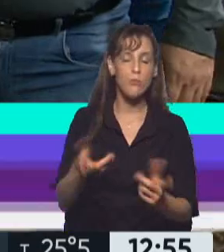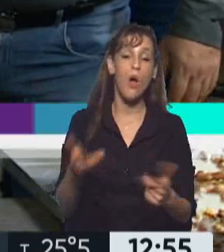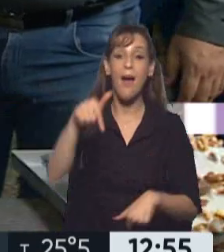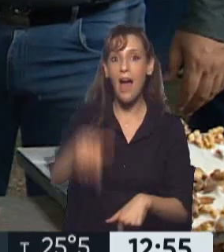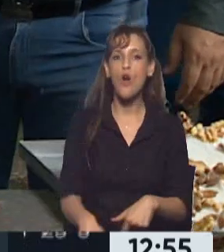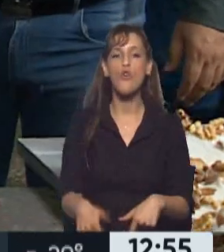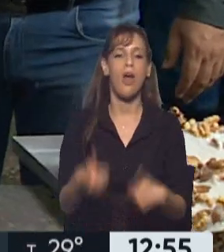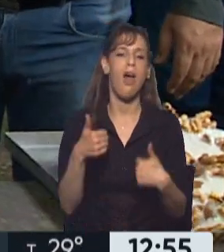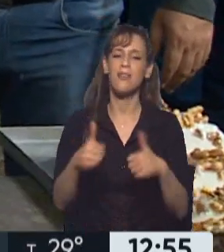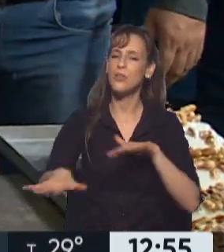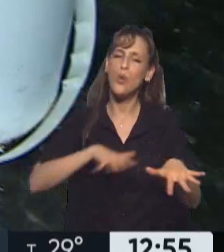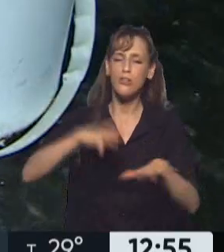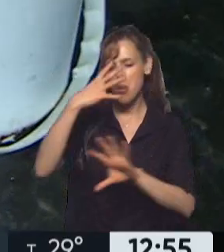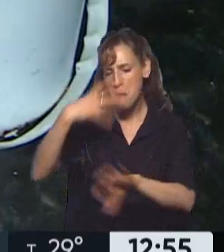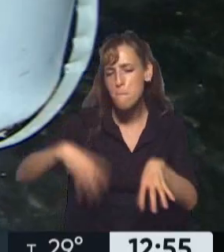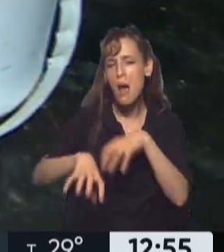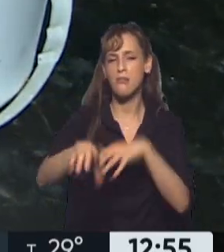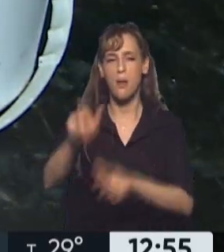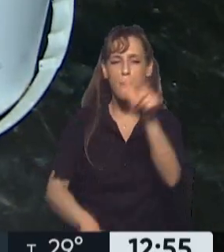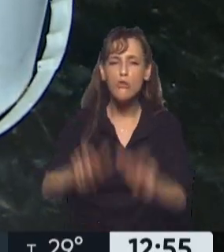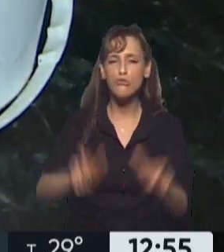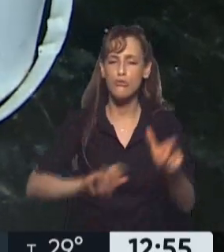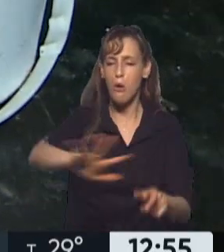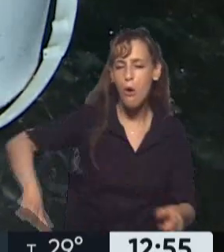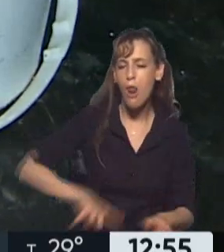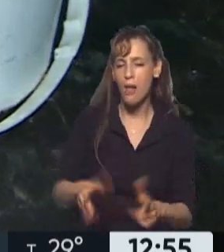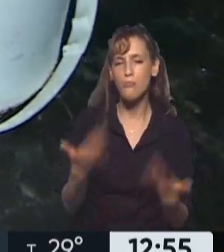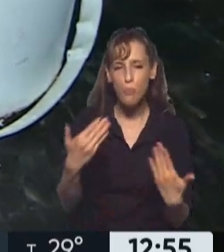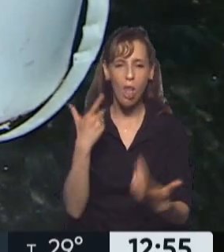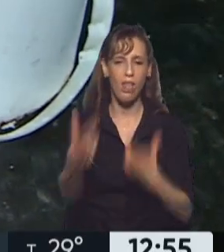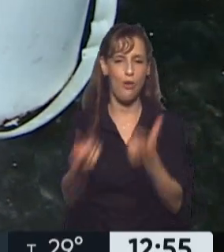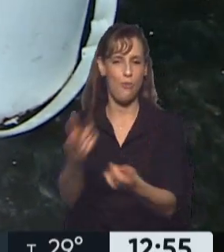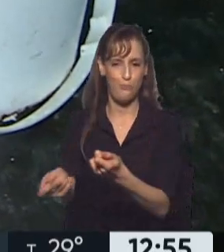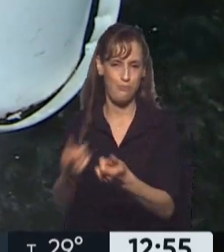poner el hombro a la situación para que el pan no sea una preocupación en la mesa de los argentinos.